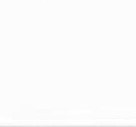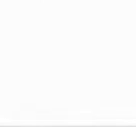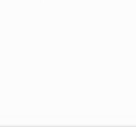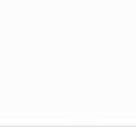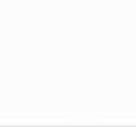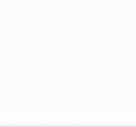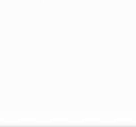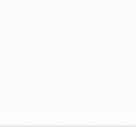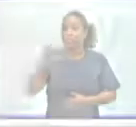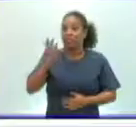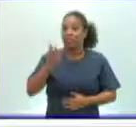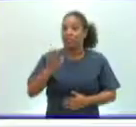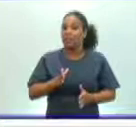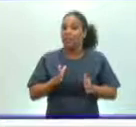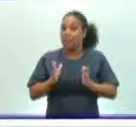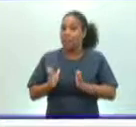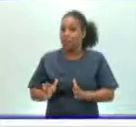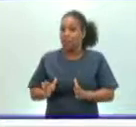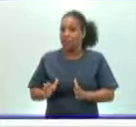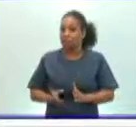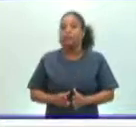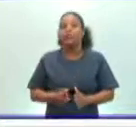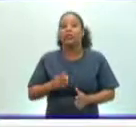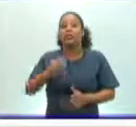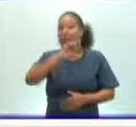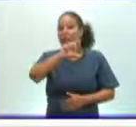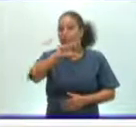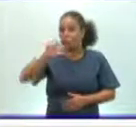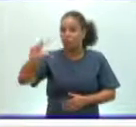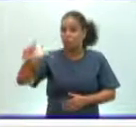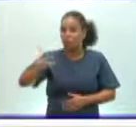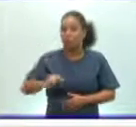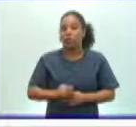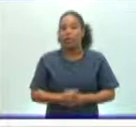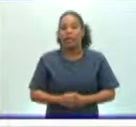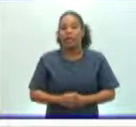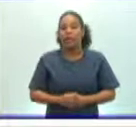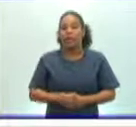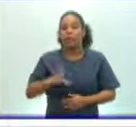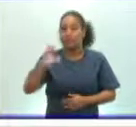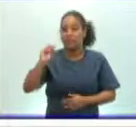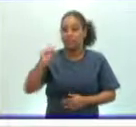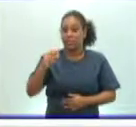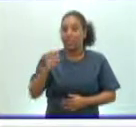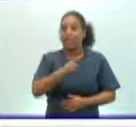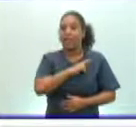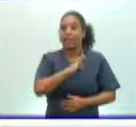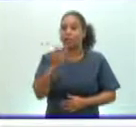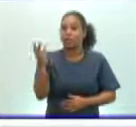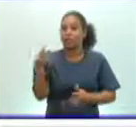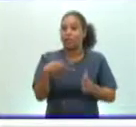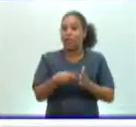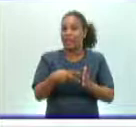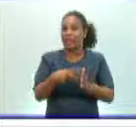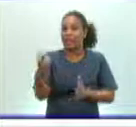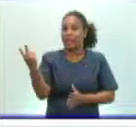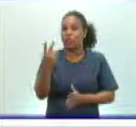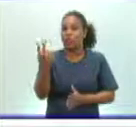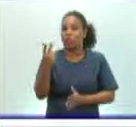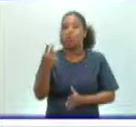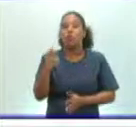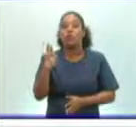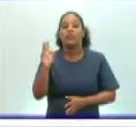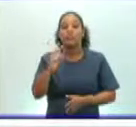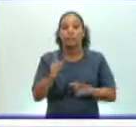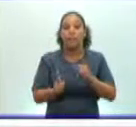La tercera parte del teorema de las transversales plantea que la razón entre dos segmentos de una paralela es